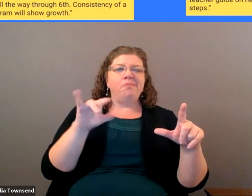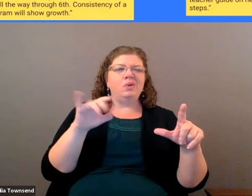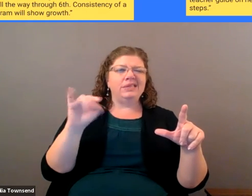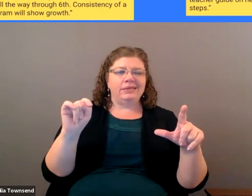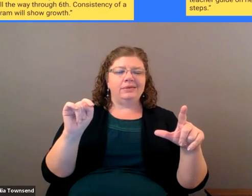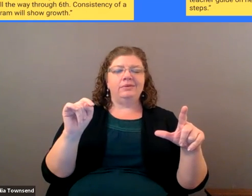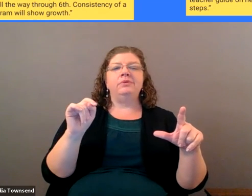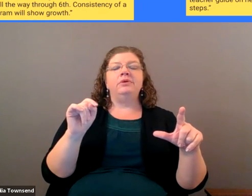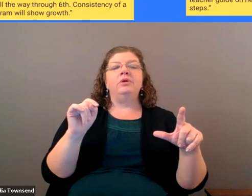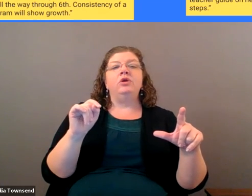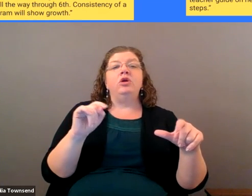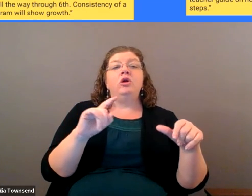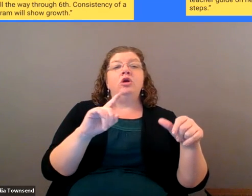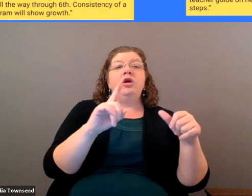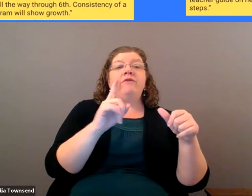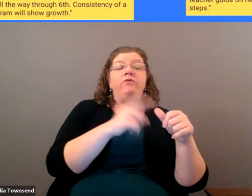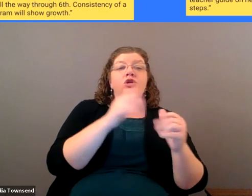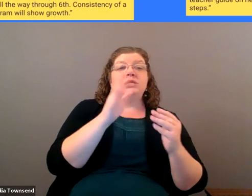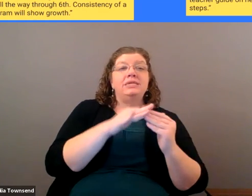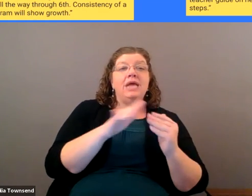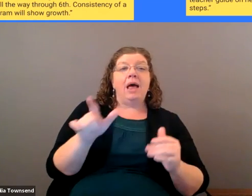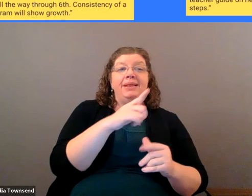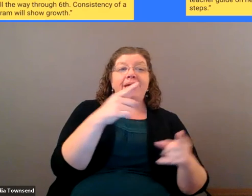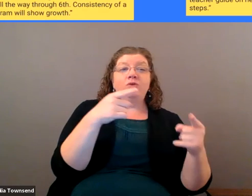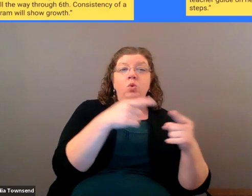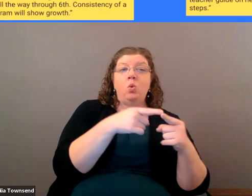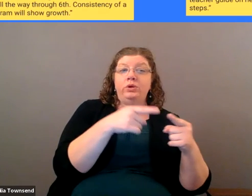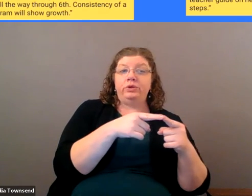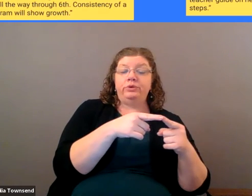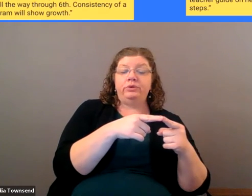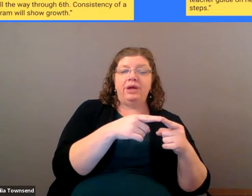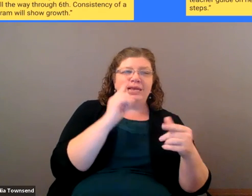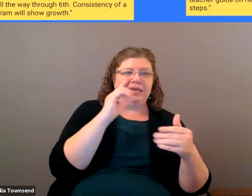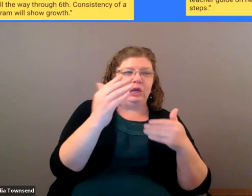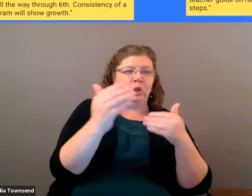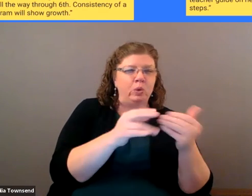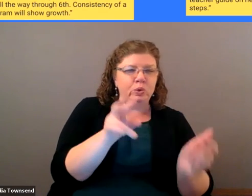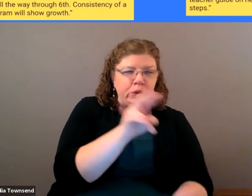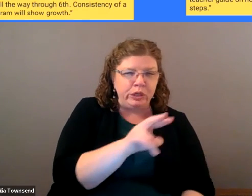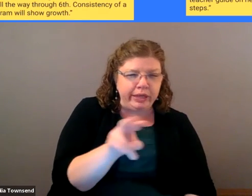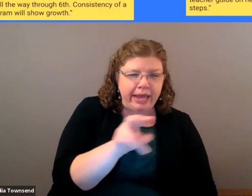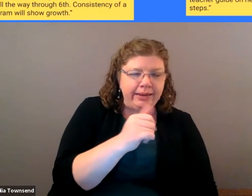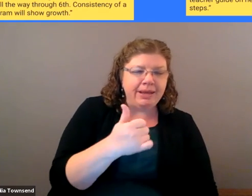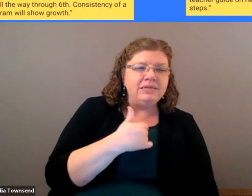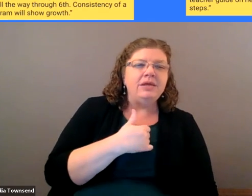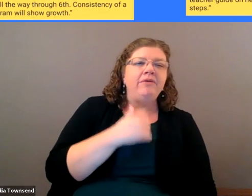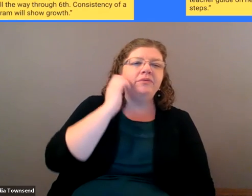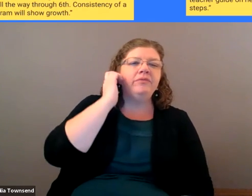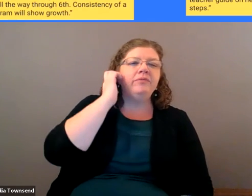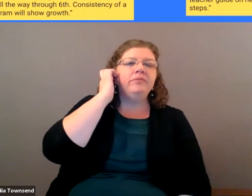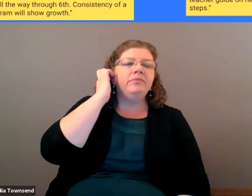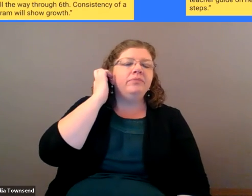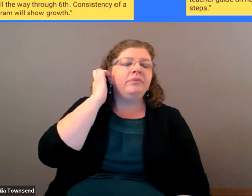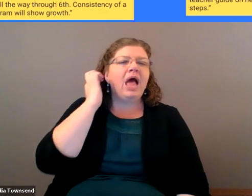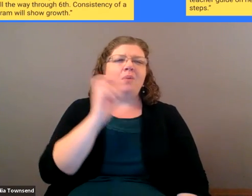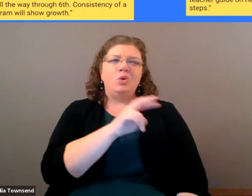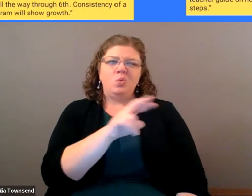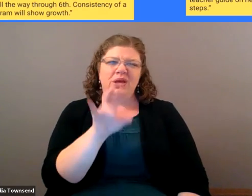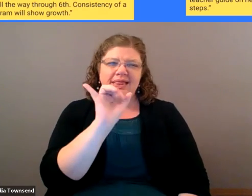comentarios a mano derecha en la parte de arriba, a mano izquierda en la parte de arriba. Quiero leer